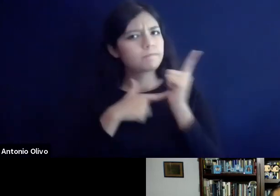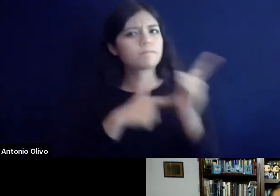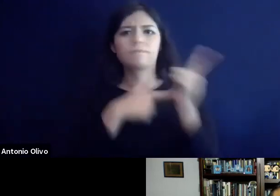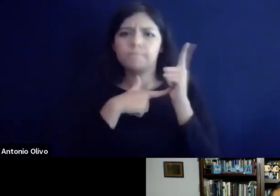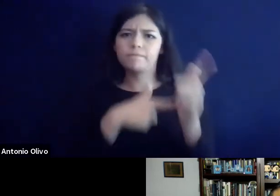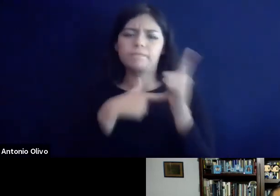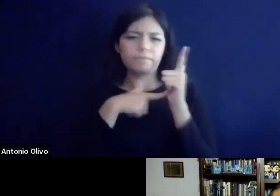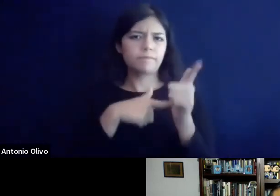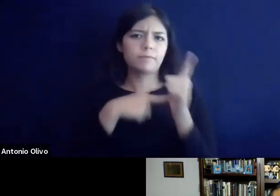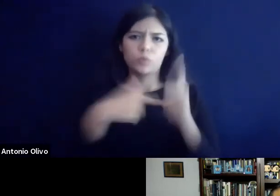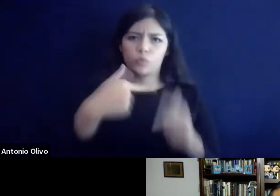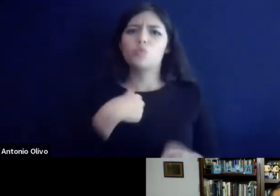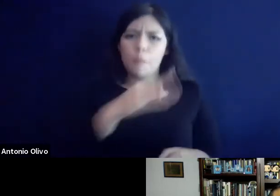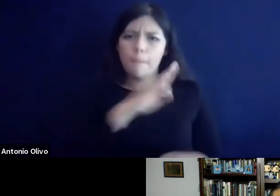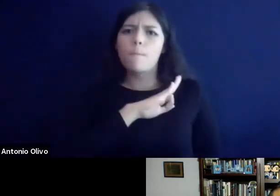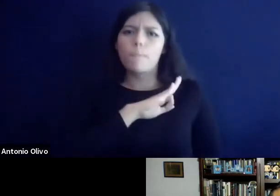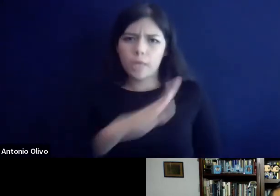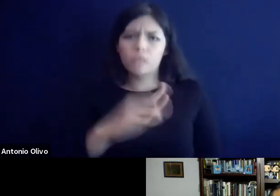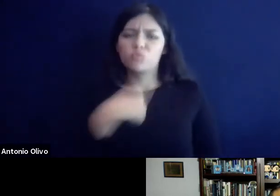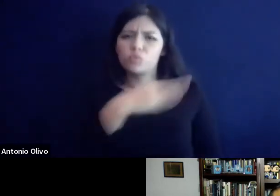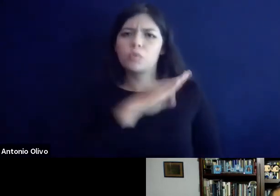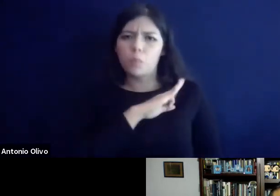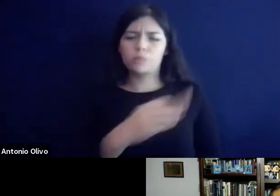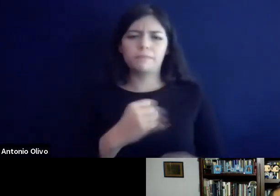seguir. De que esto es,